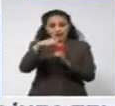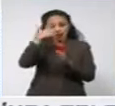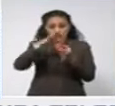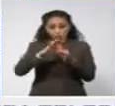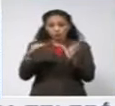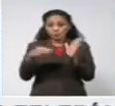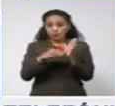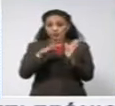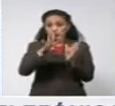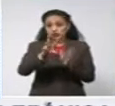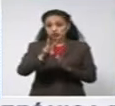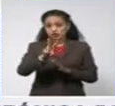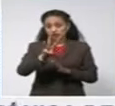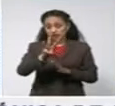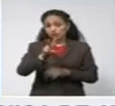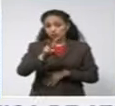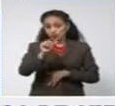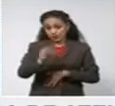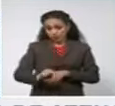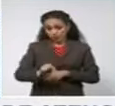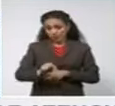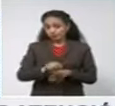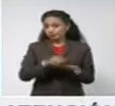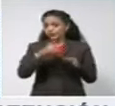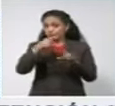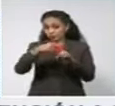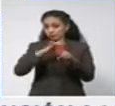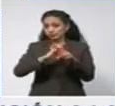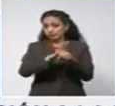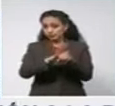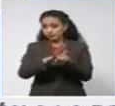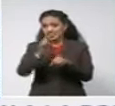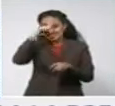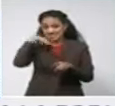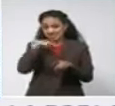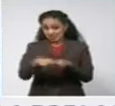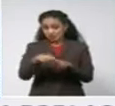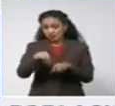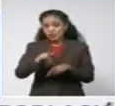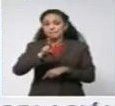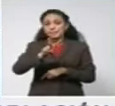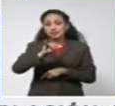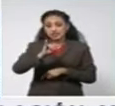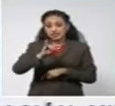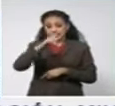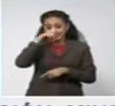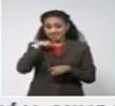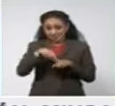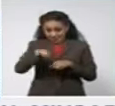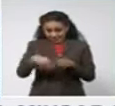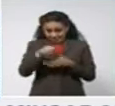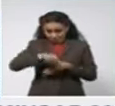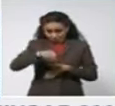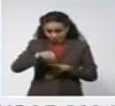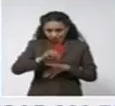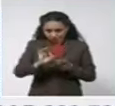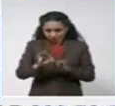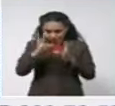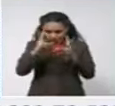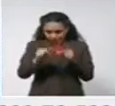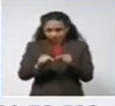personas con la enfermedad, y en septiembre, hasta el día de hoy, 26 de septiembre, pues